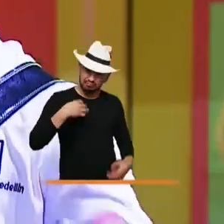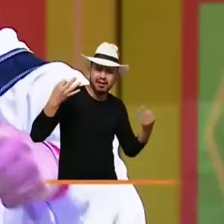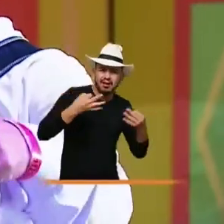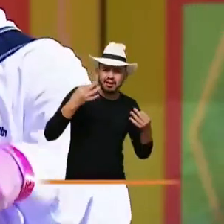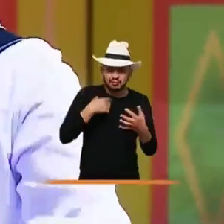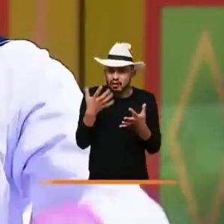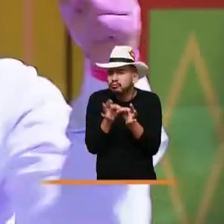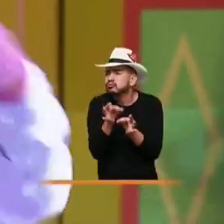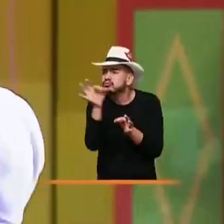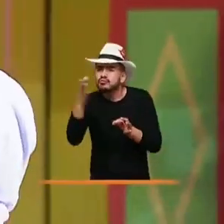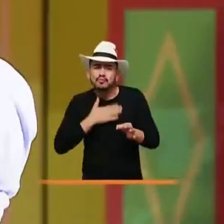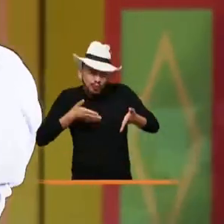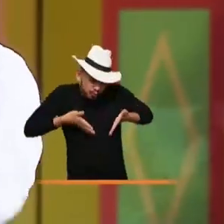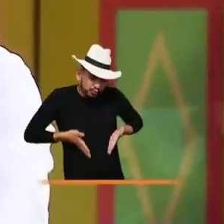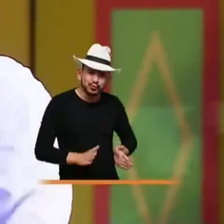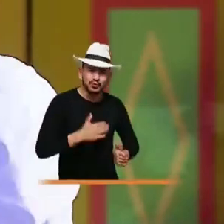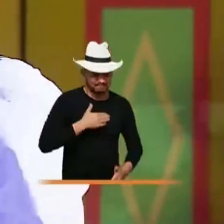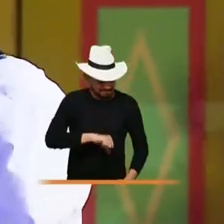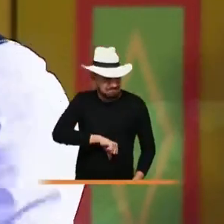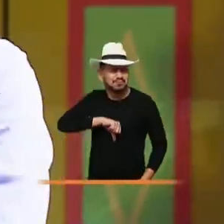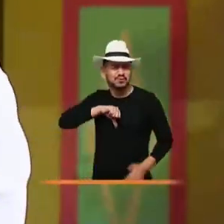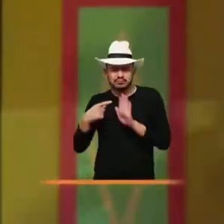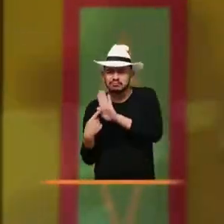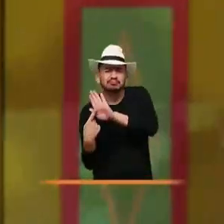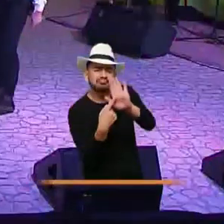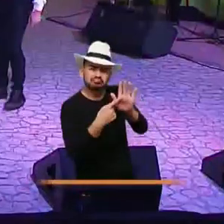lo que debo se lo pagó